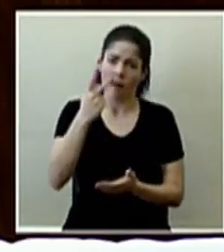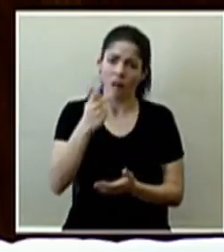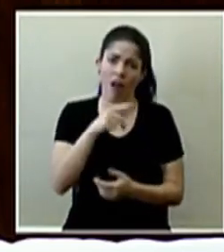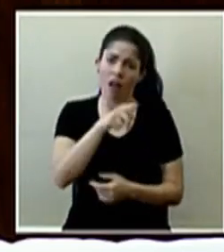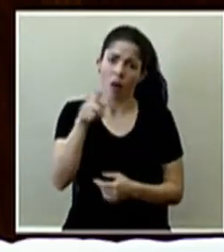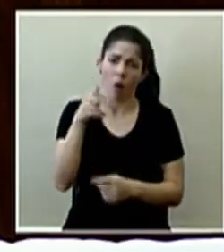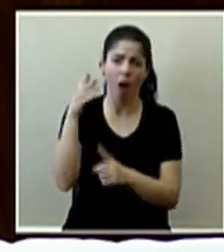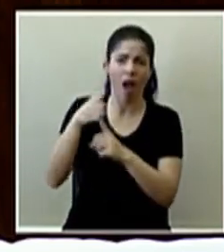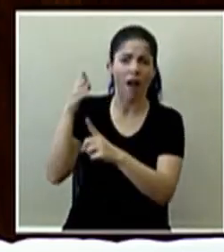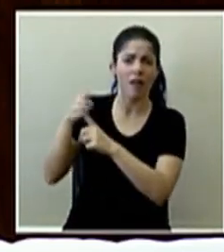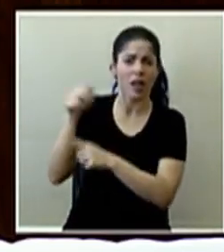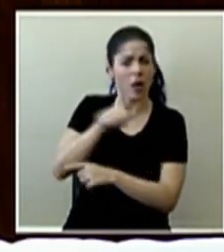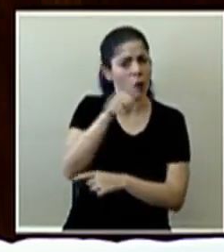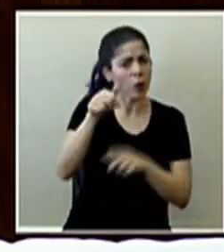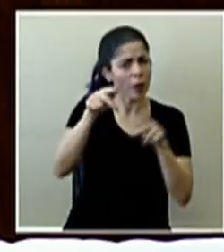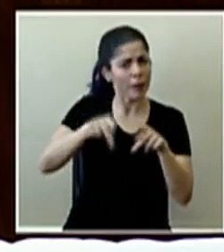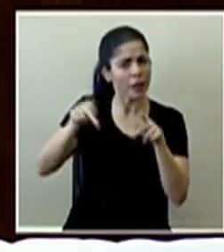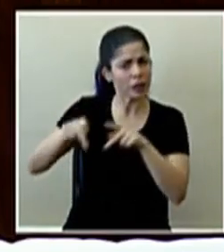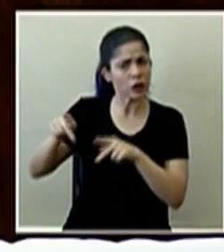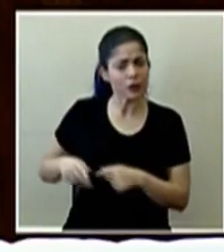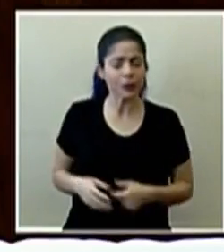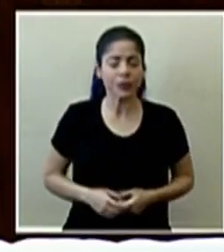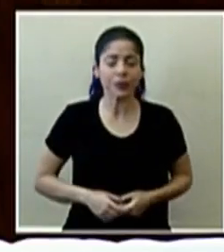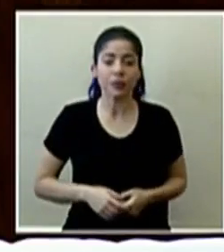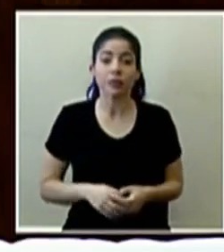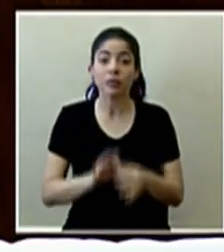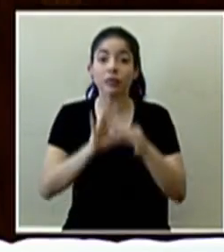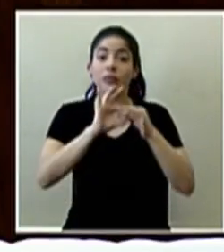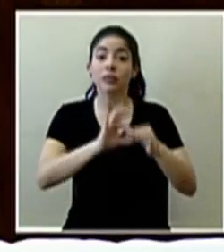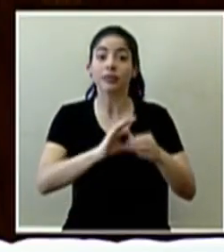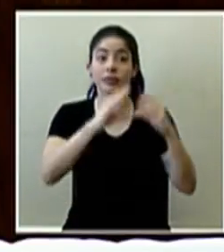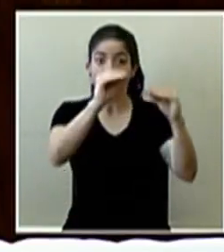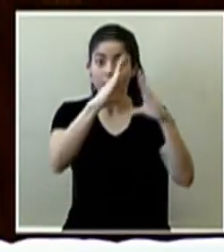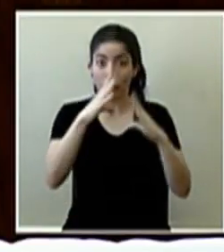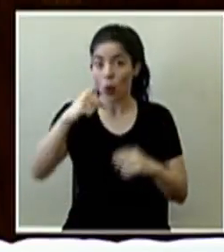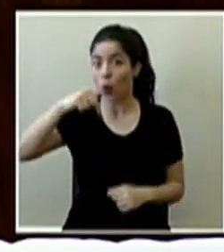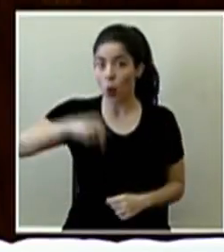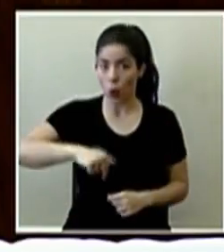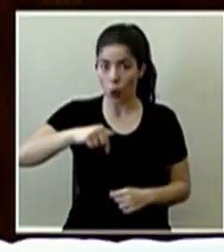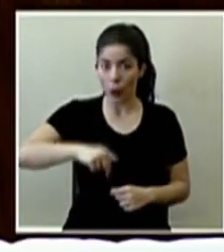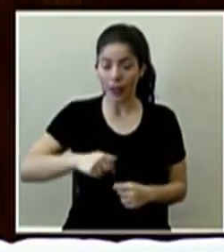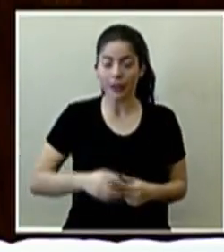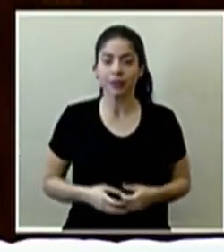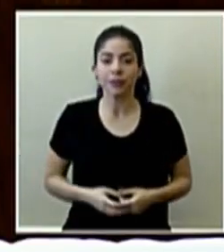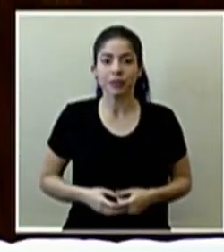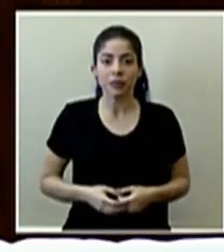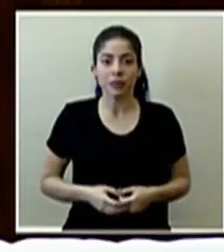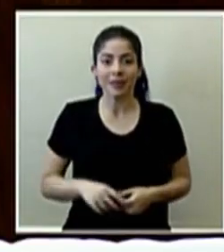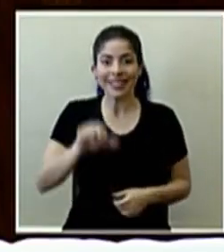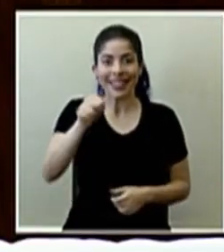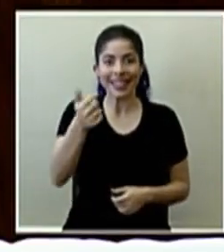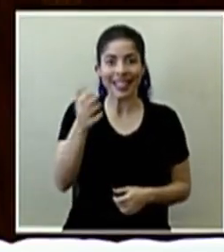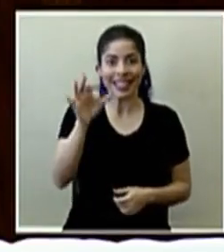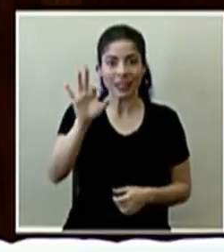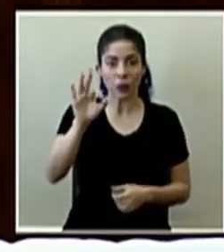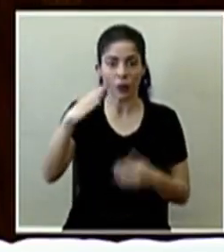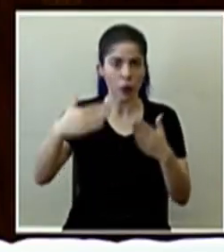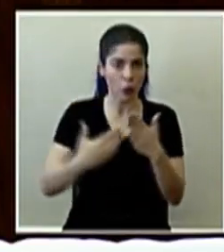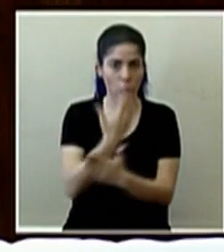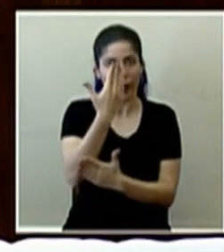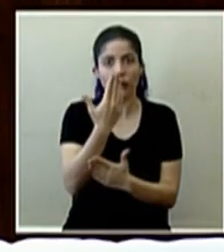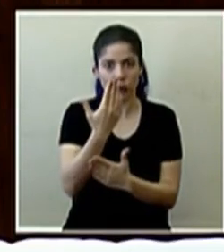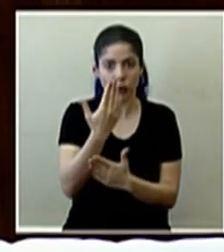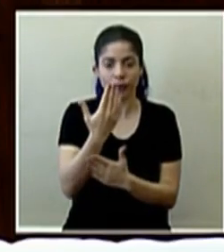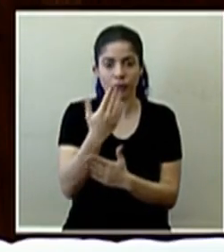afectar a los demás. Con relación a los datos para el día de hoy, 19 casos nuevos,